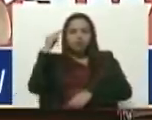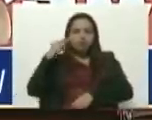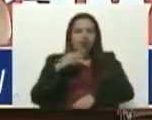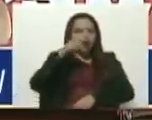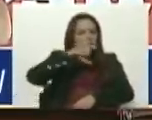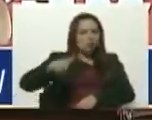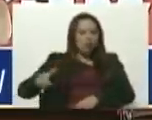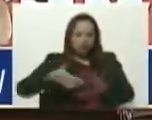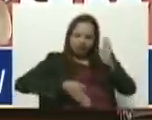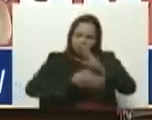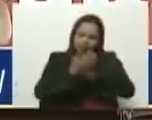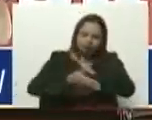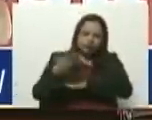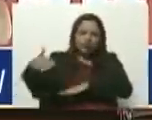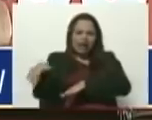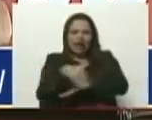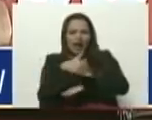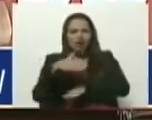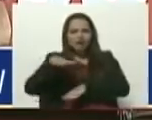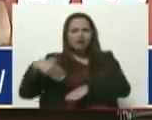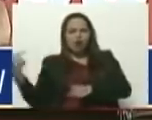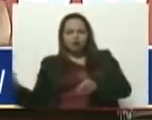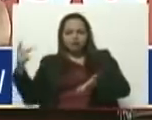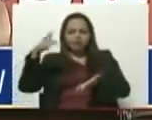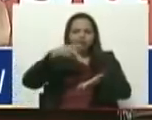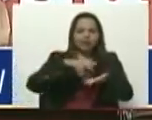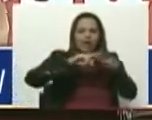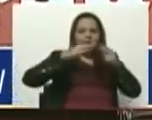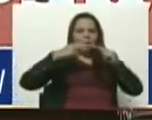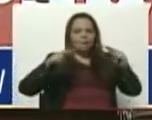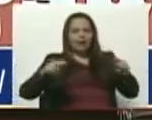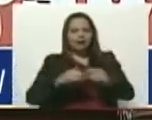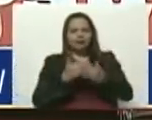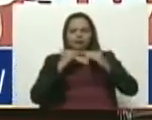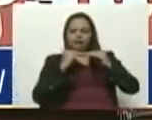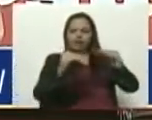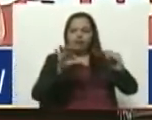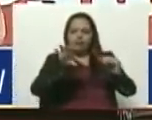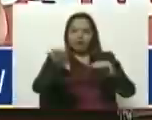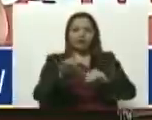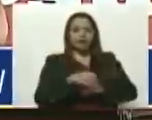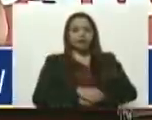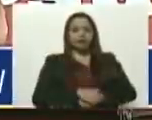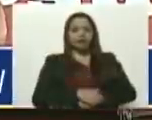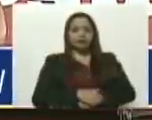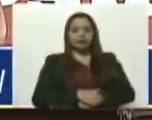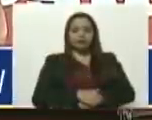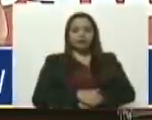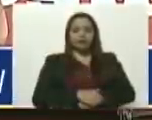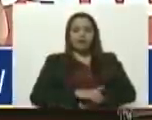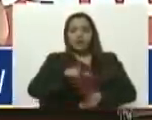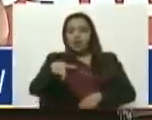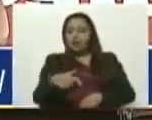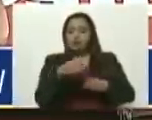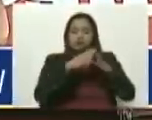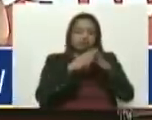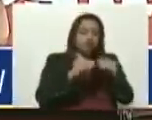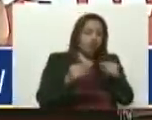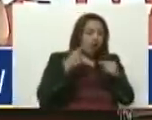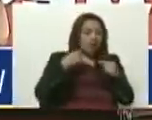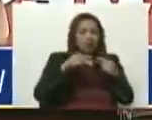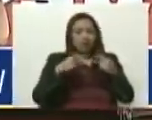pueblo salió y regresó a la paz la calma a nuestro país luego bueno todos los eventos